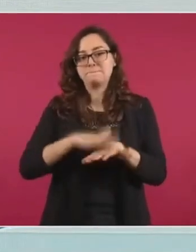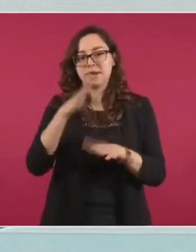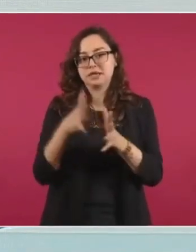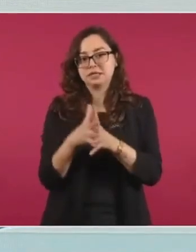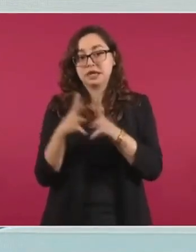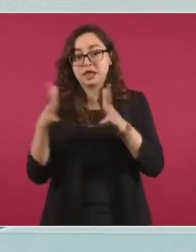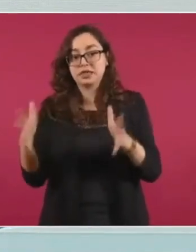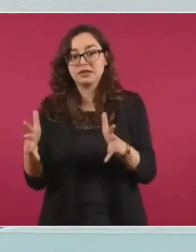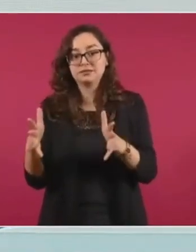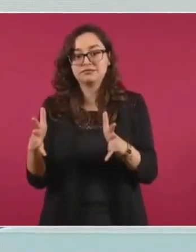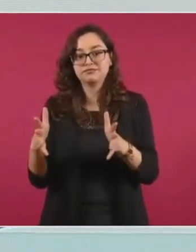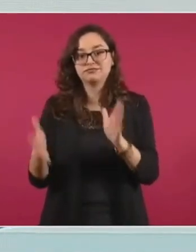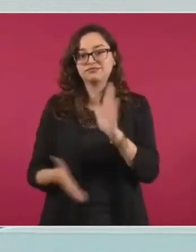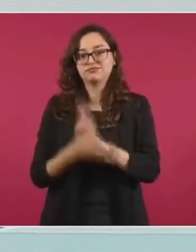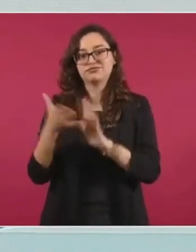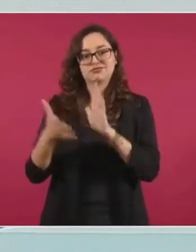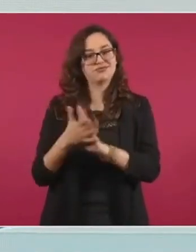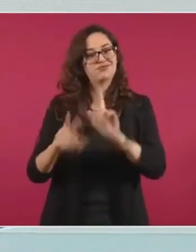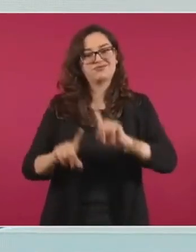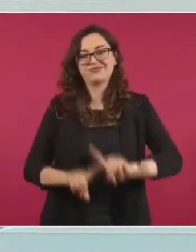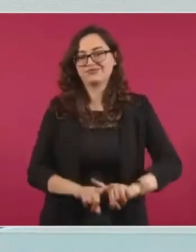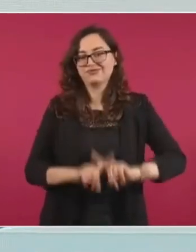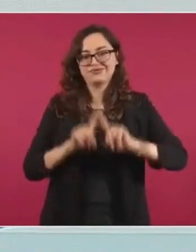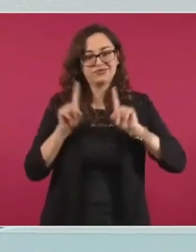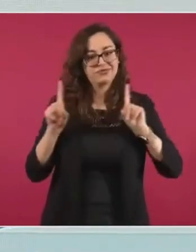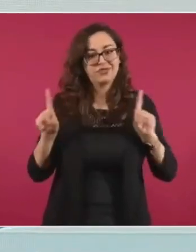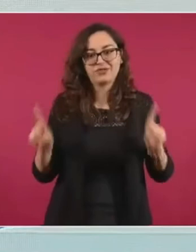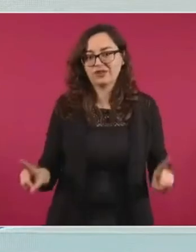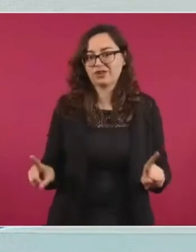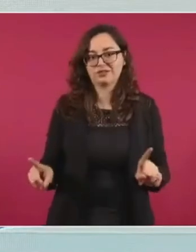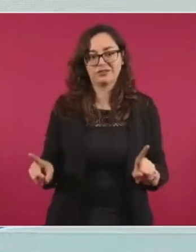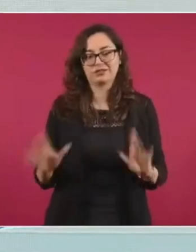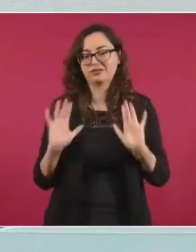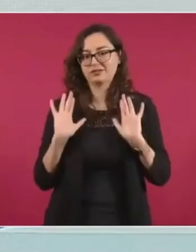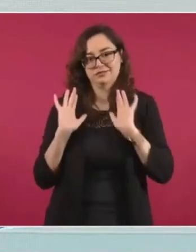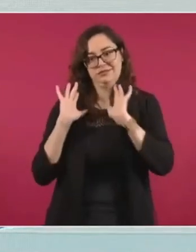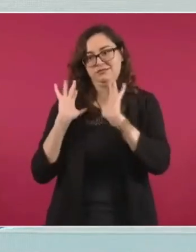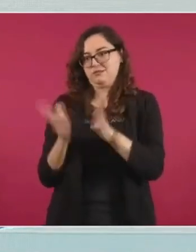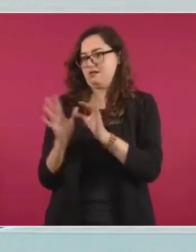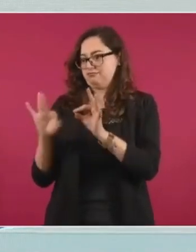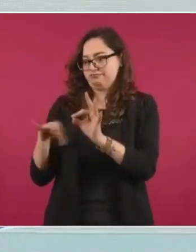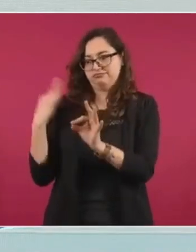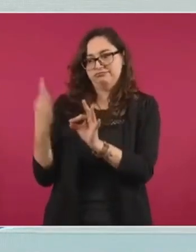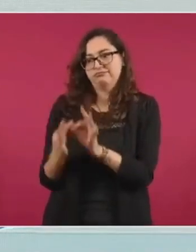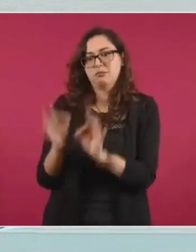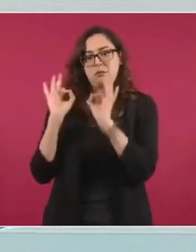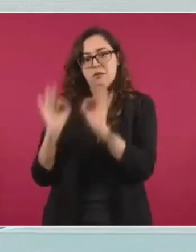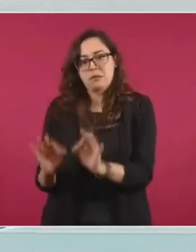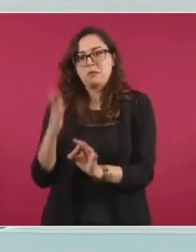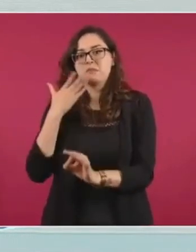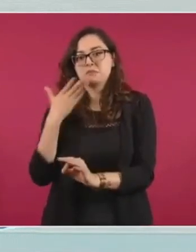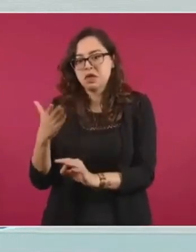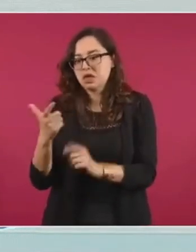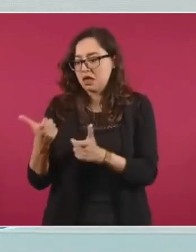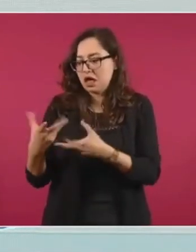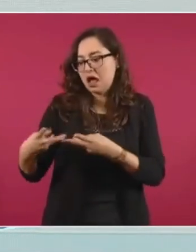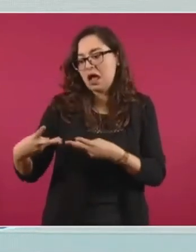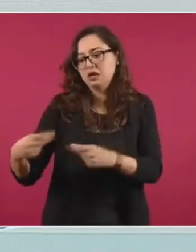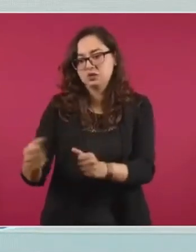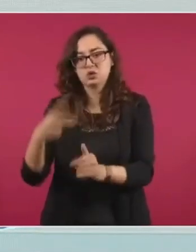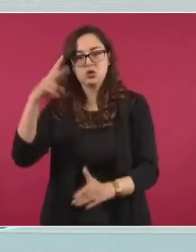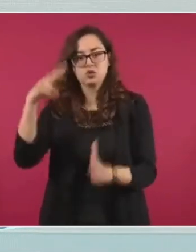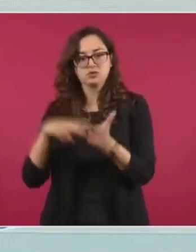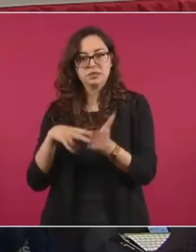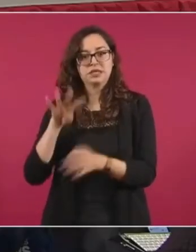y una forma completamente distinta al edificio original de la Terminal 2. Estos son los costos ya en el